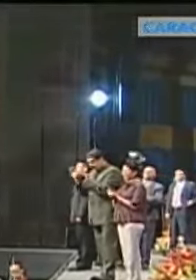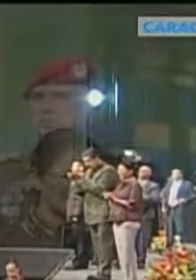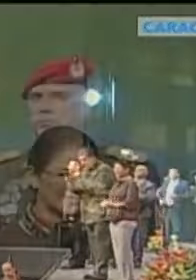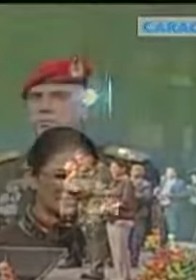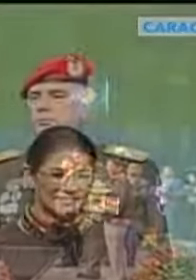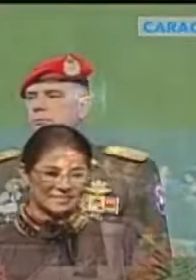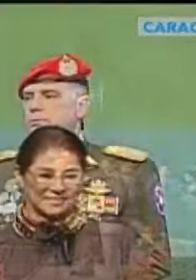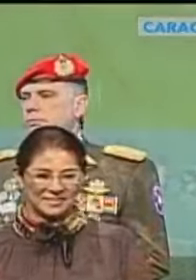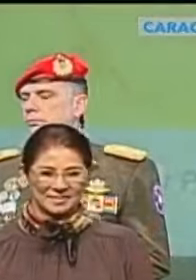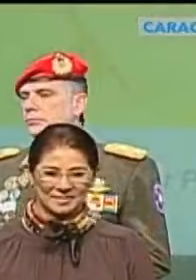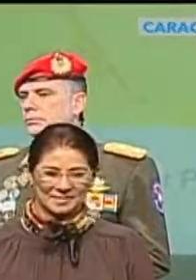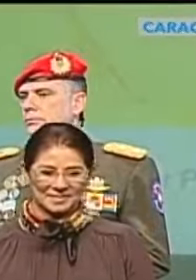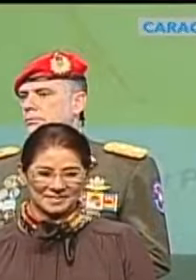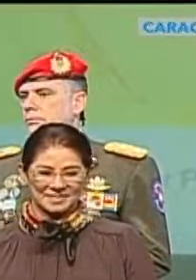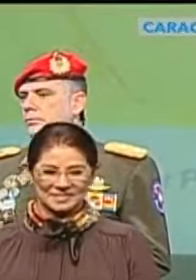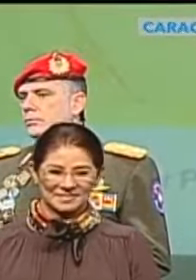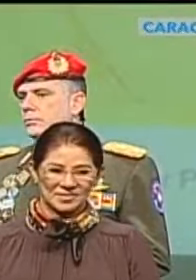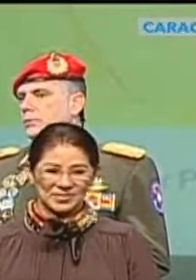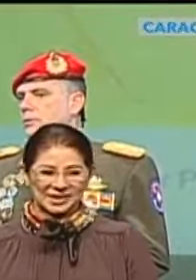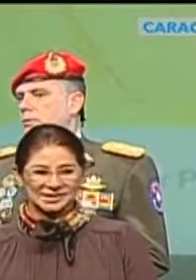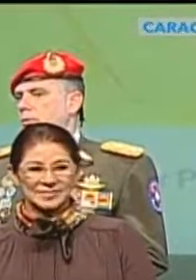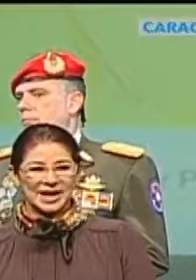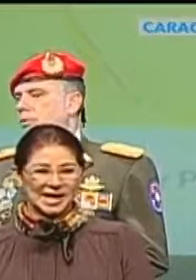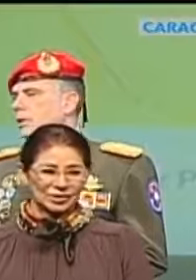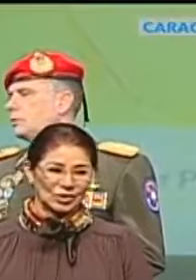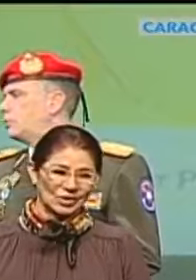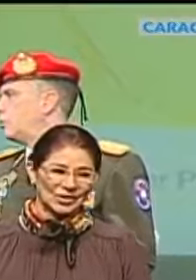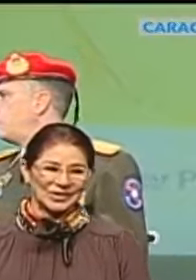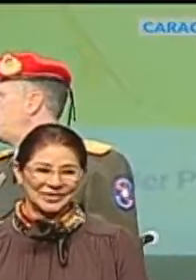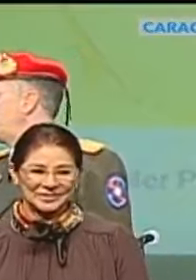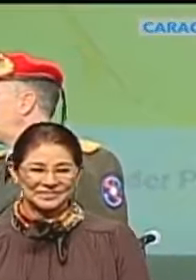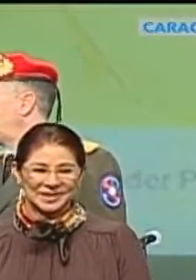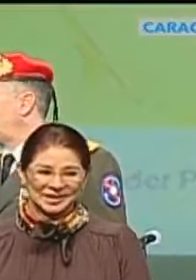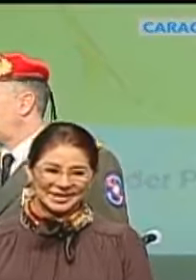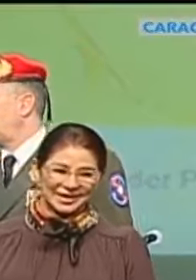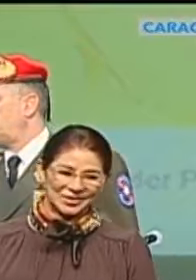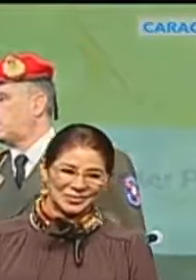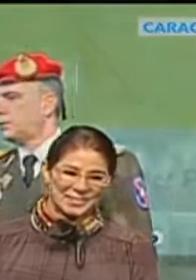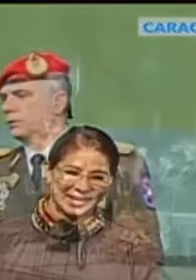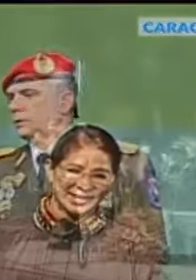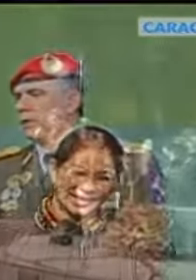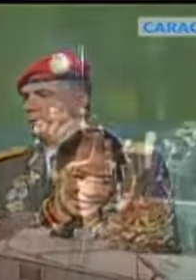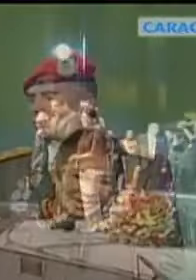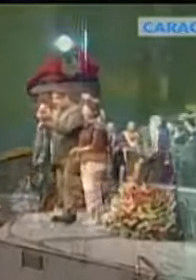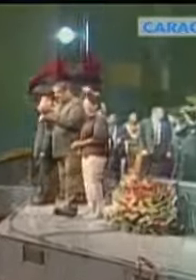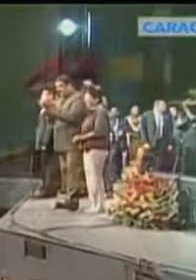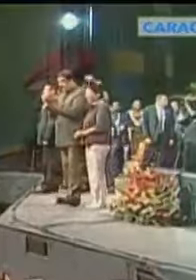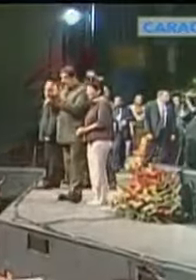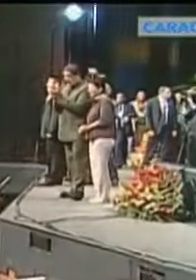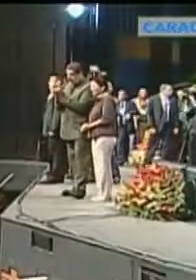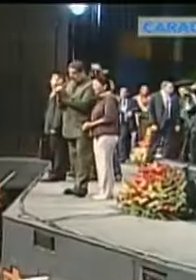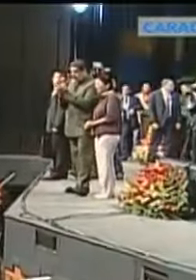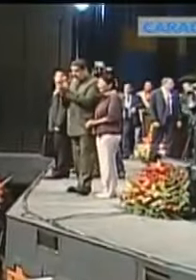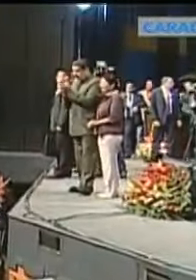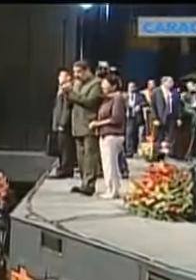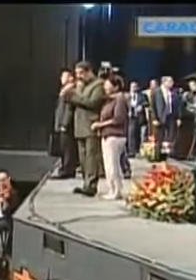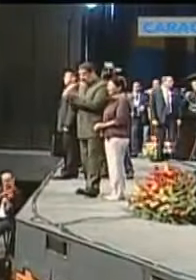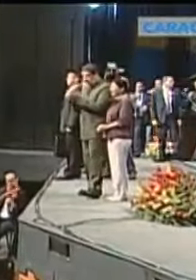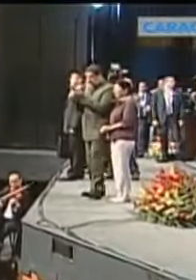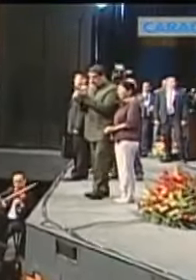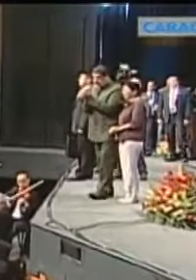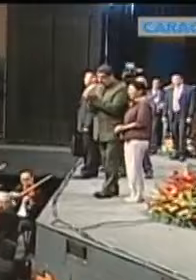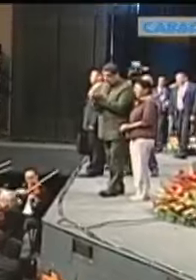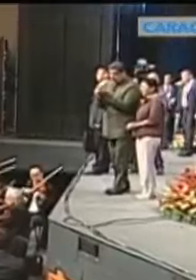anuncios importantes hoy en nuestro país, tres nuevos estados, el estado Sucre, el estado Mérida y el estado Vargas, han